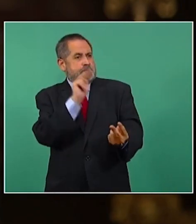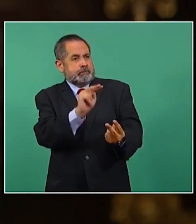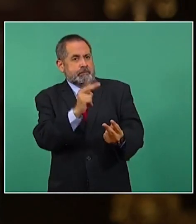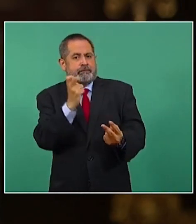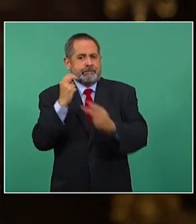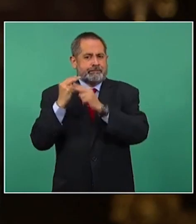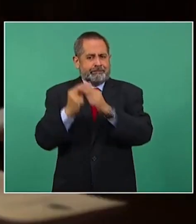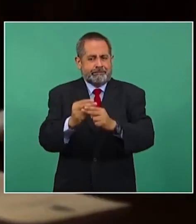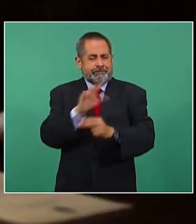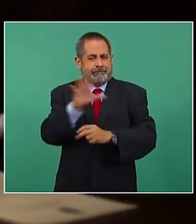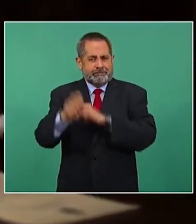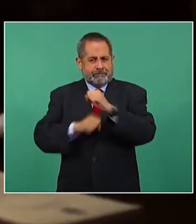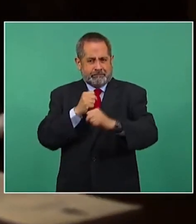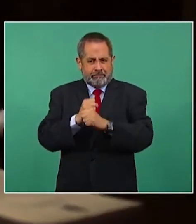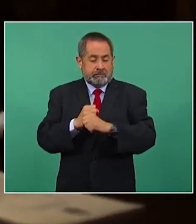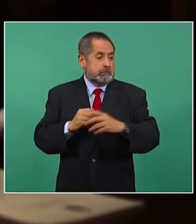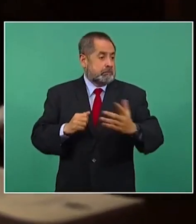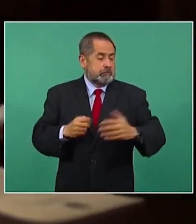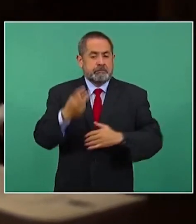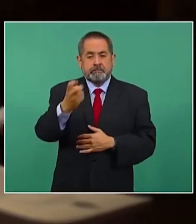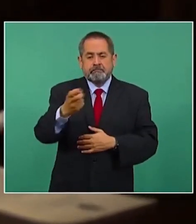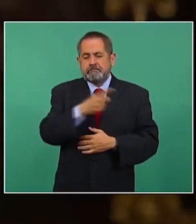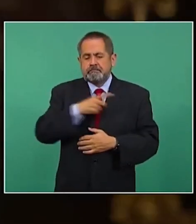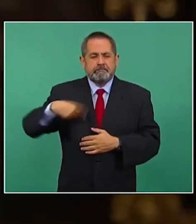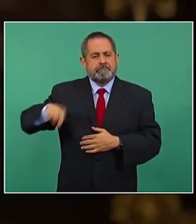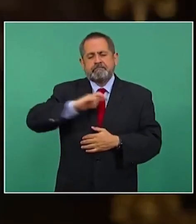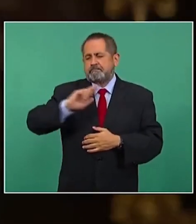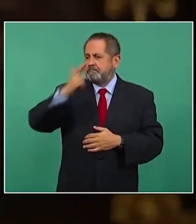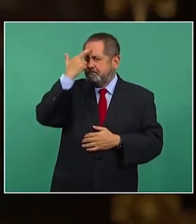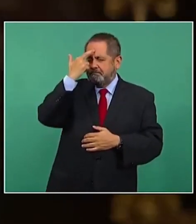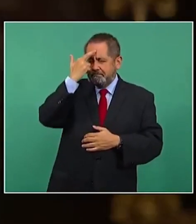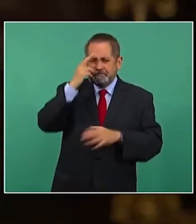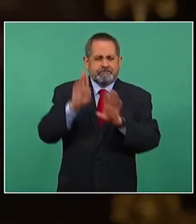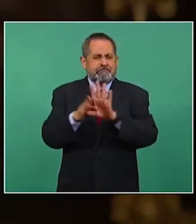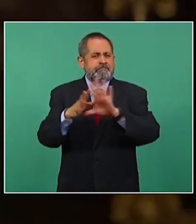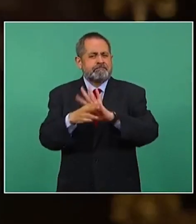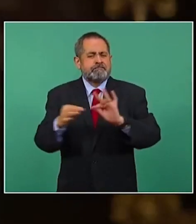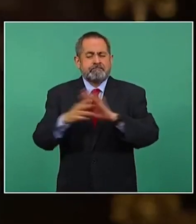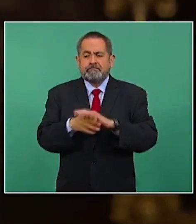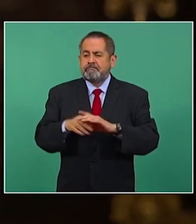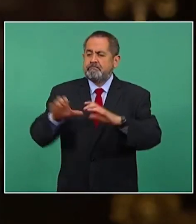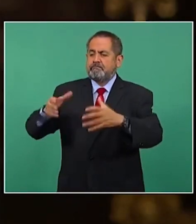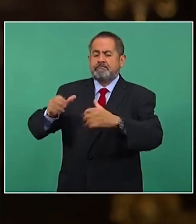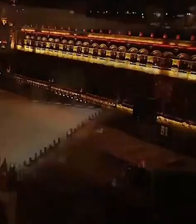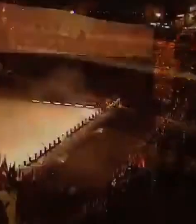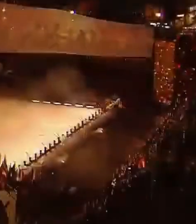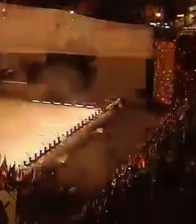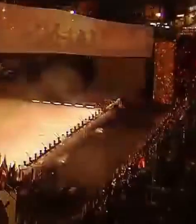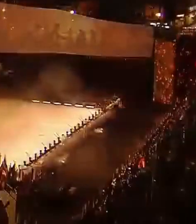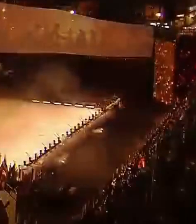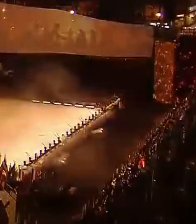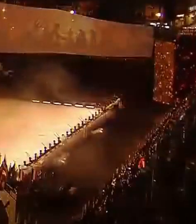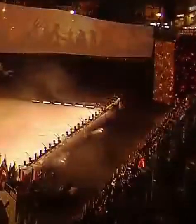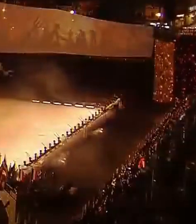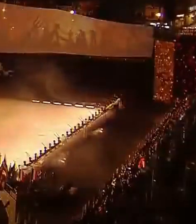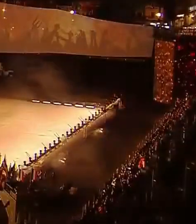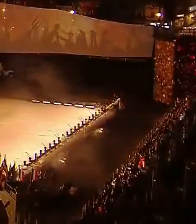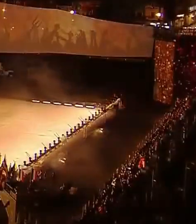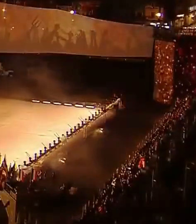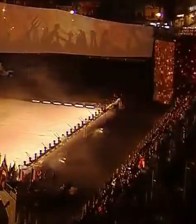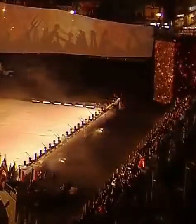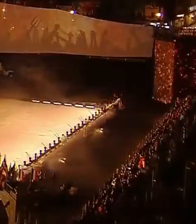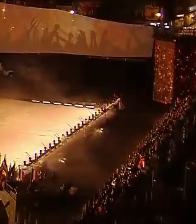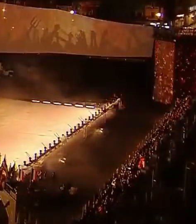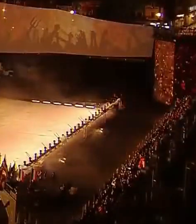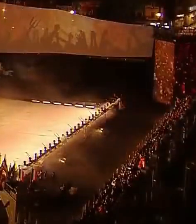cometieron acciones contra el sentimiento religioso cristiano del pueblo mexicano recientemente?